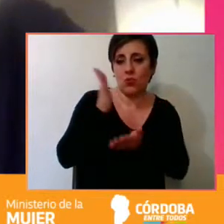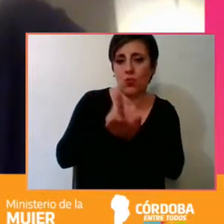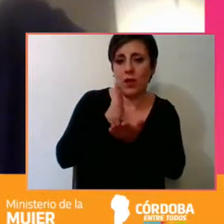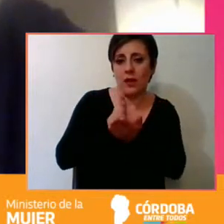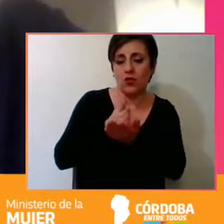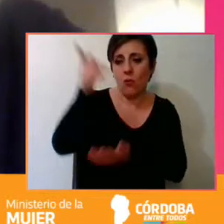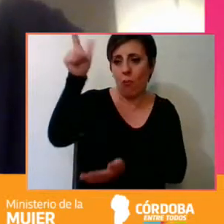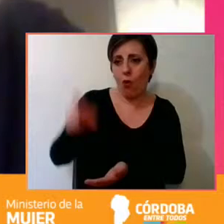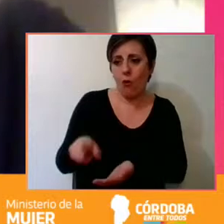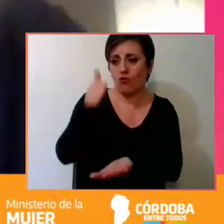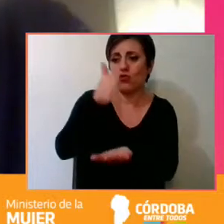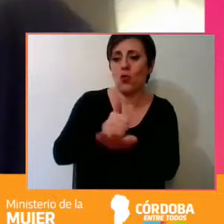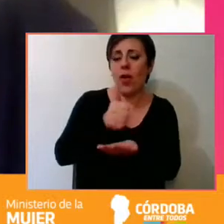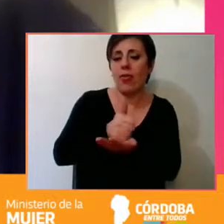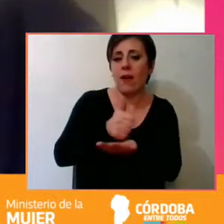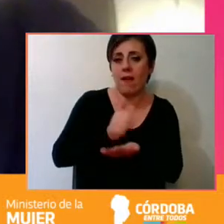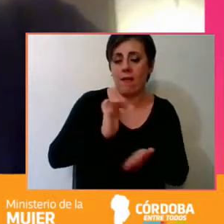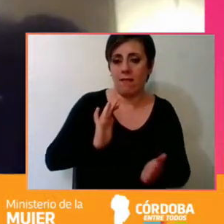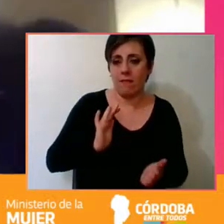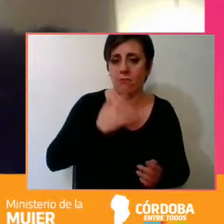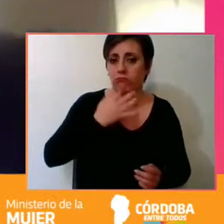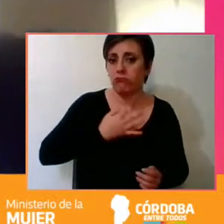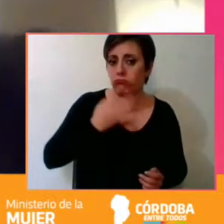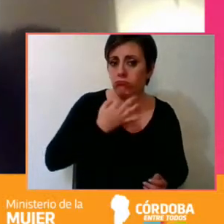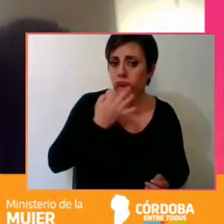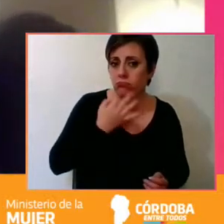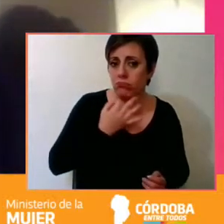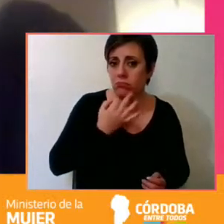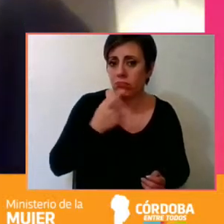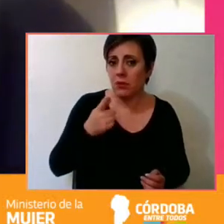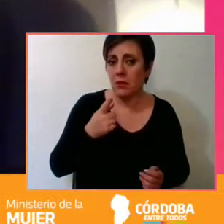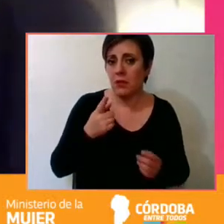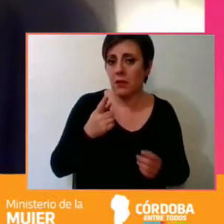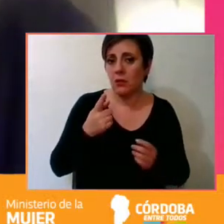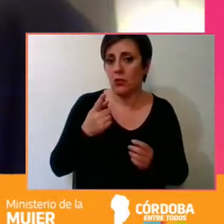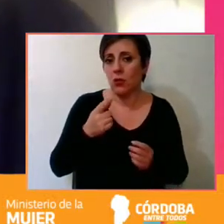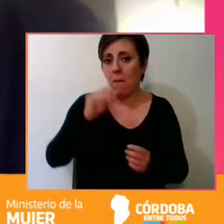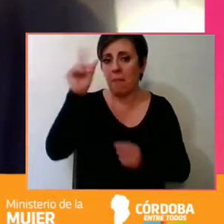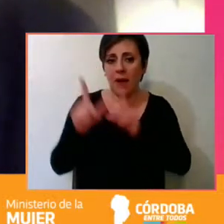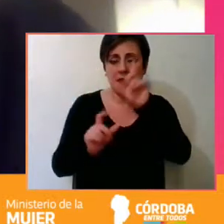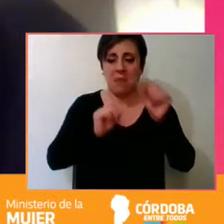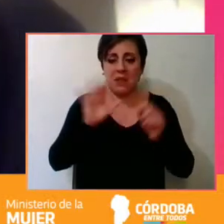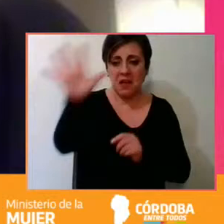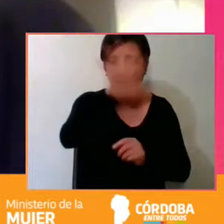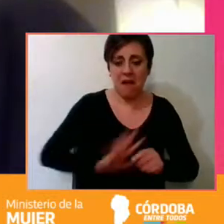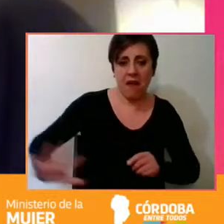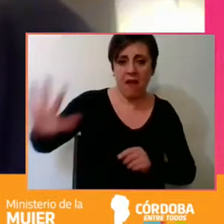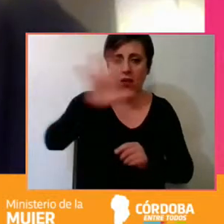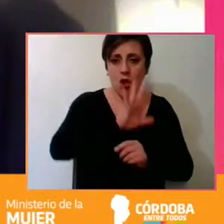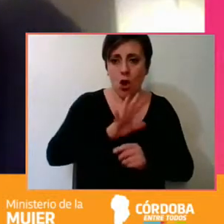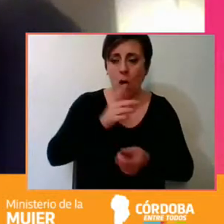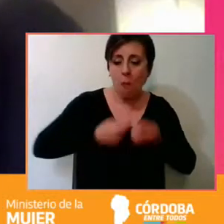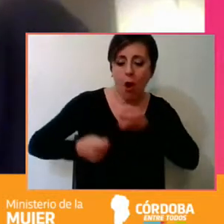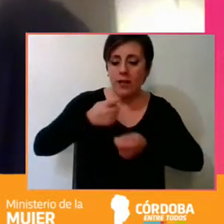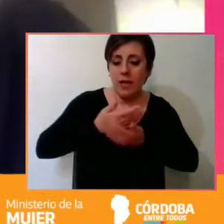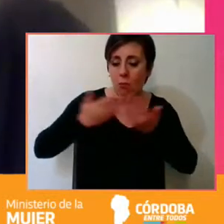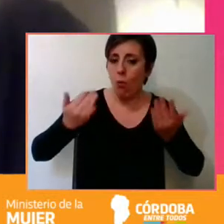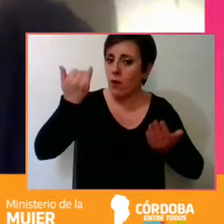ciudadanos. Es verdad que en respuesta a este fenómeno, todos los países de la región han desarrollado políticas públicas